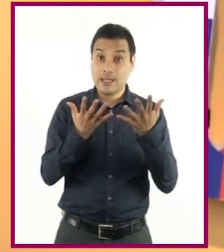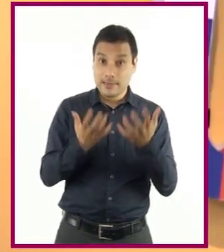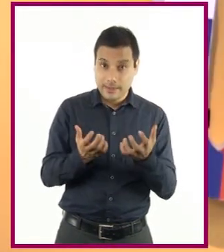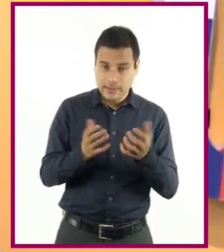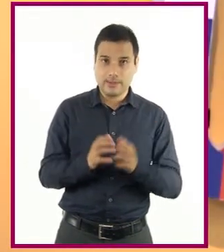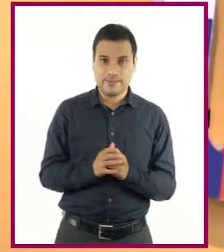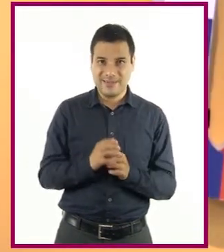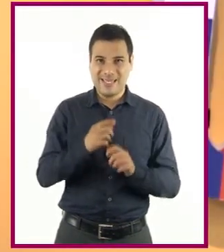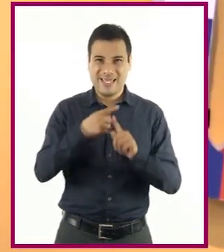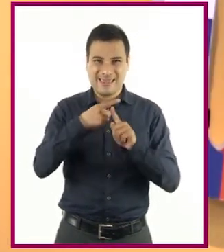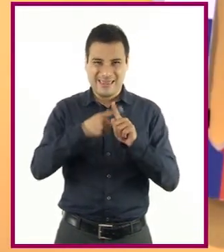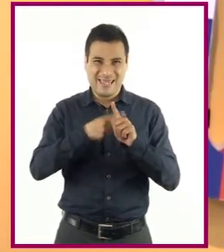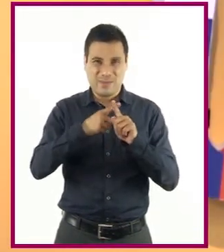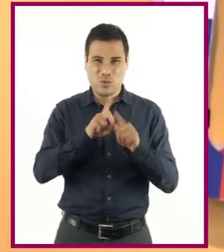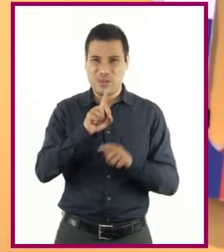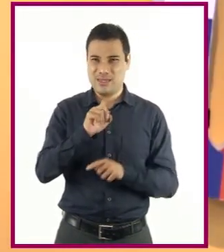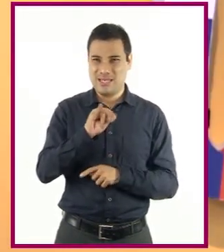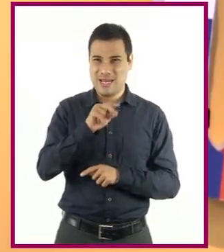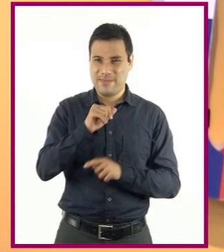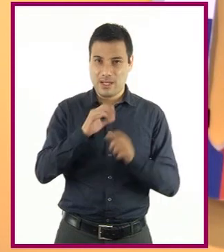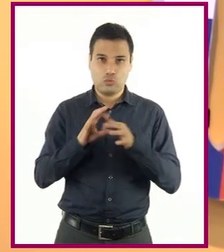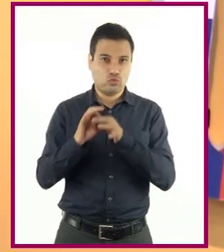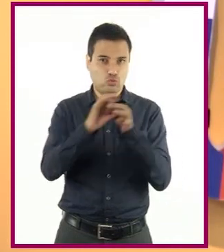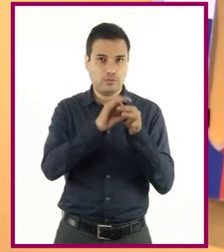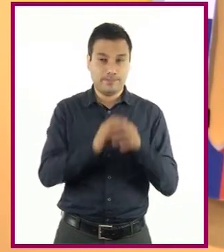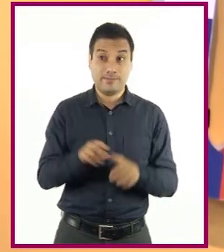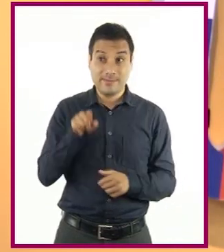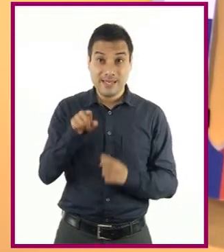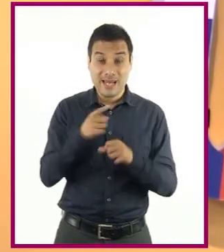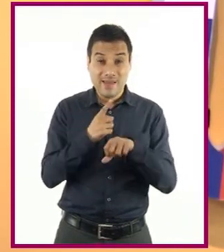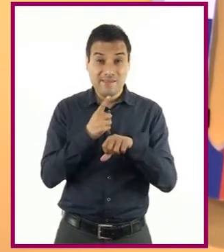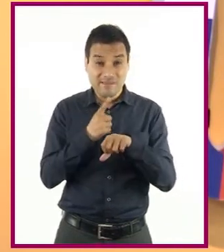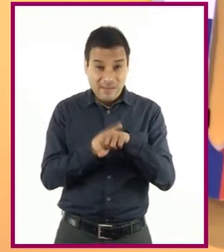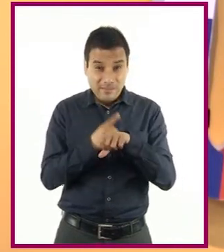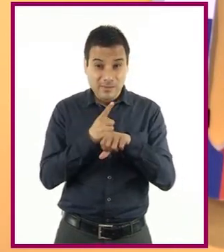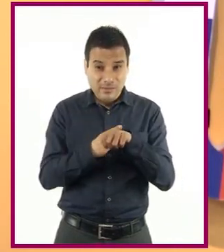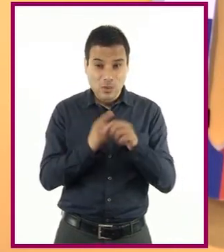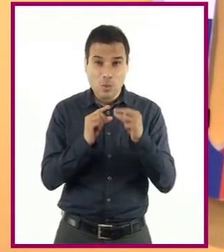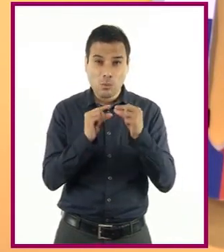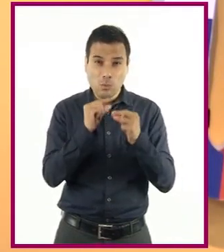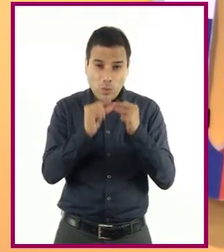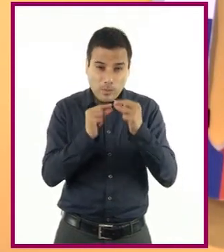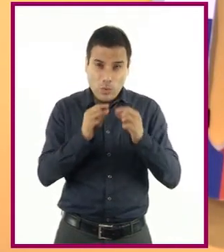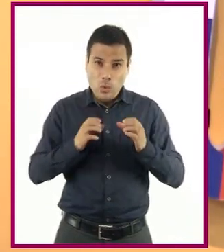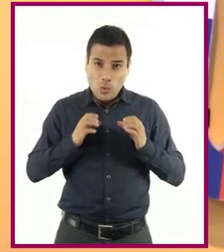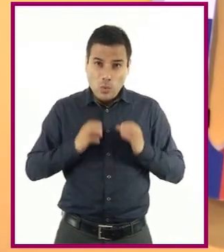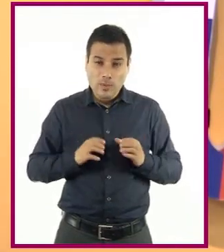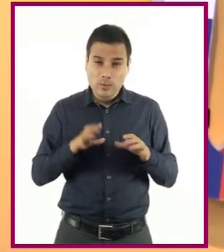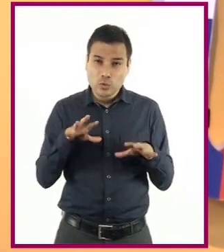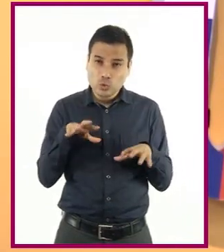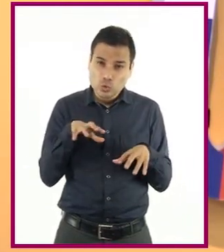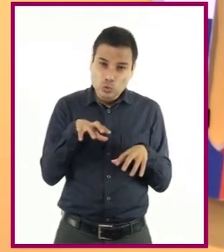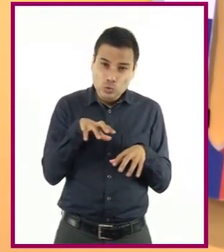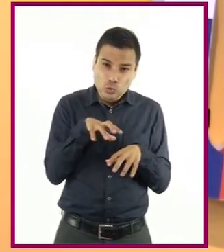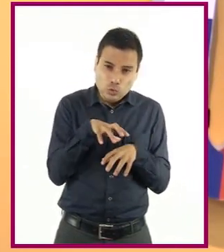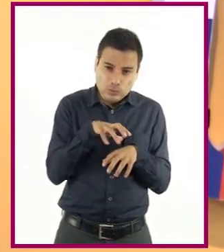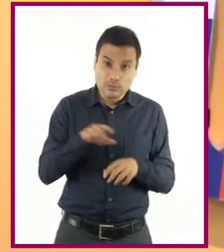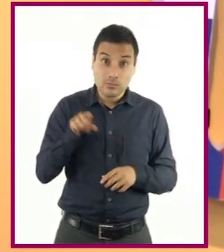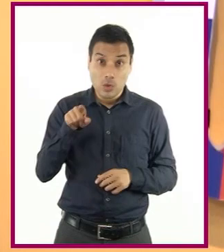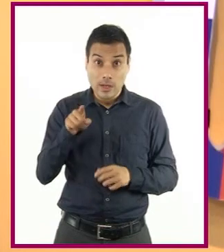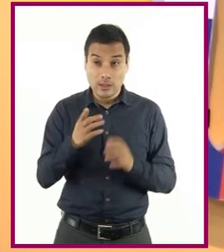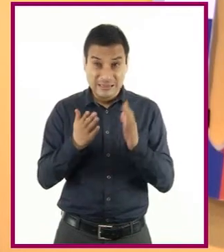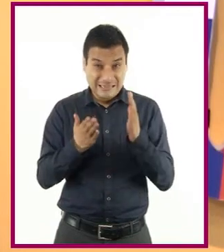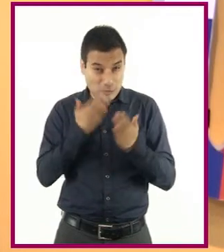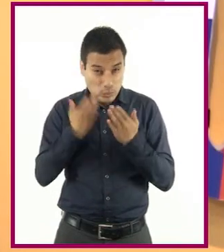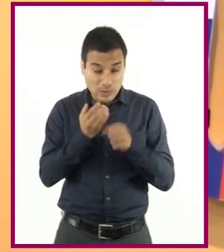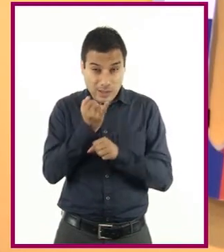A pesar de que la enfermedad de Stephen Hawking aumentaba la parálisis de su cuerpo, no se detuvo en ningún momento en